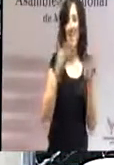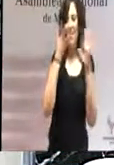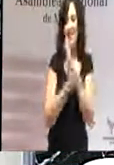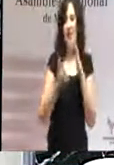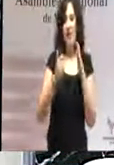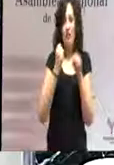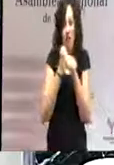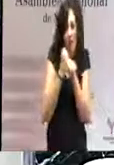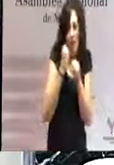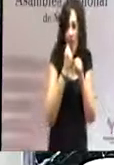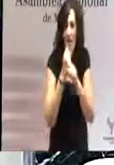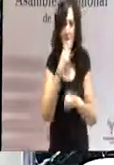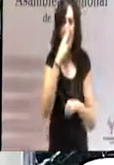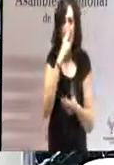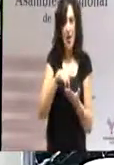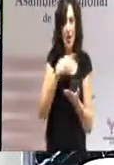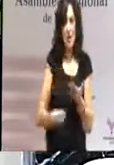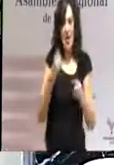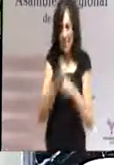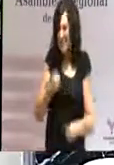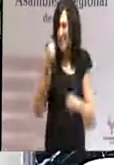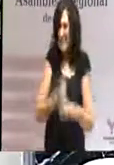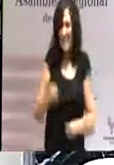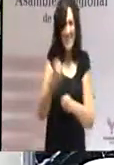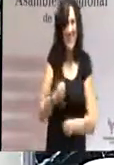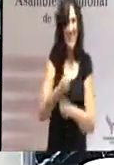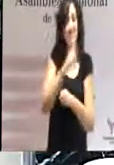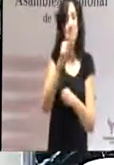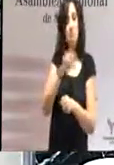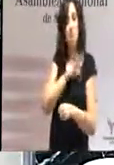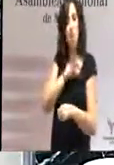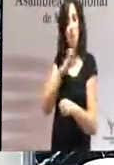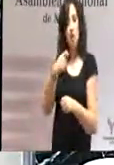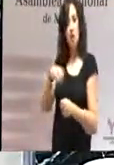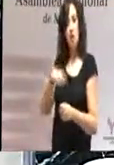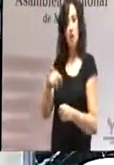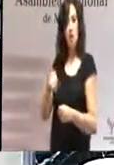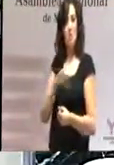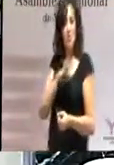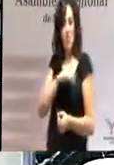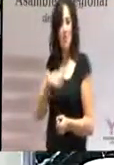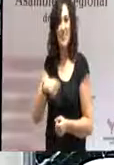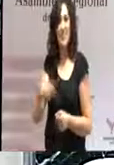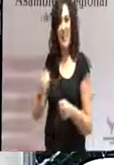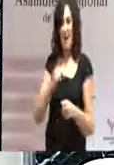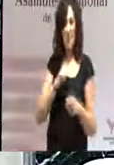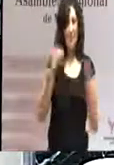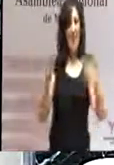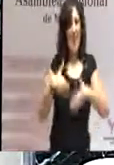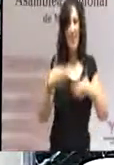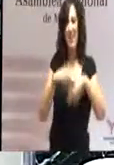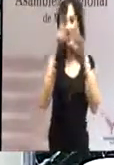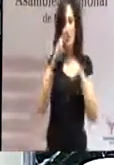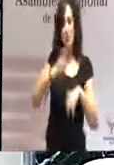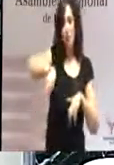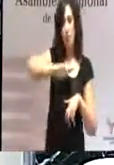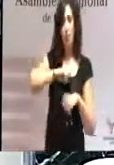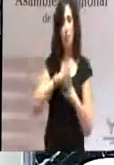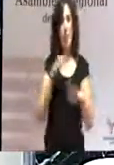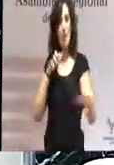estajo por los intereses de la región de Murcia y está usted, señor presidente, desaprovechando en pos de este anhelo de